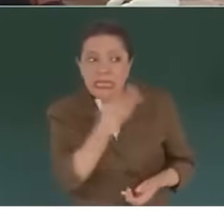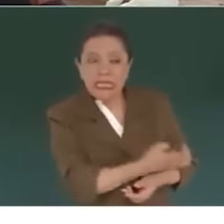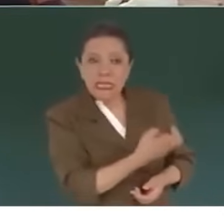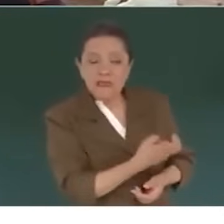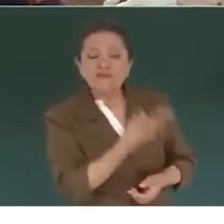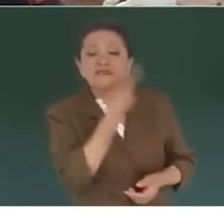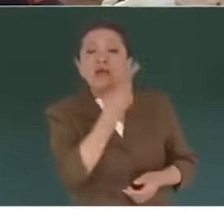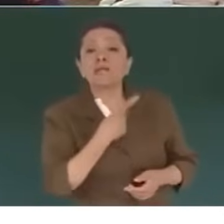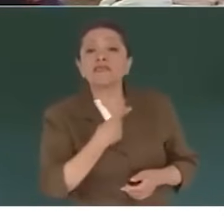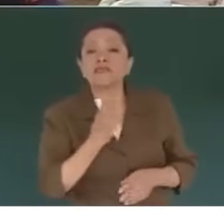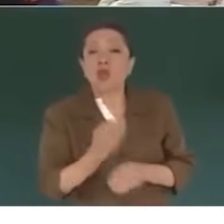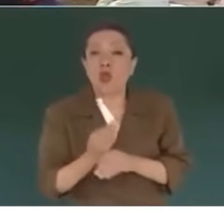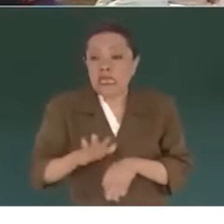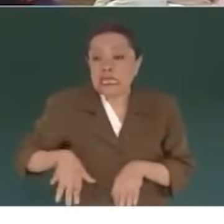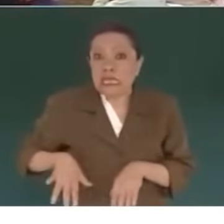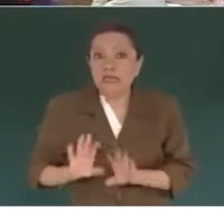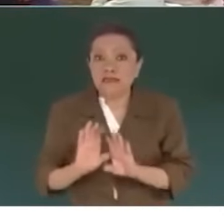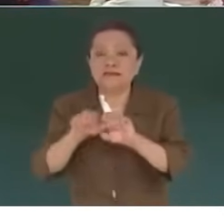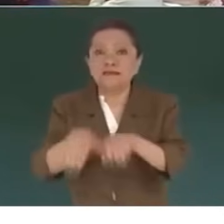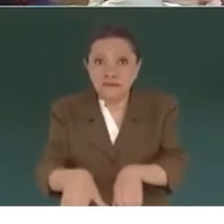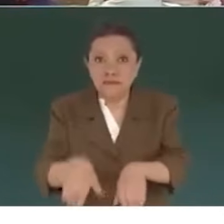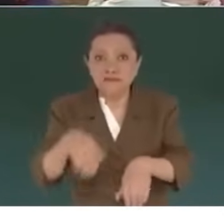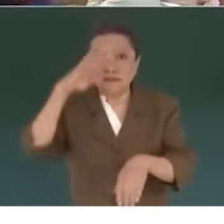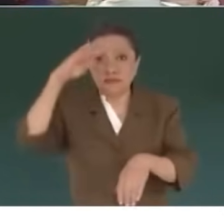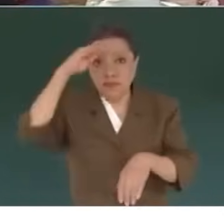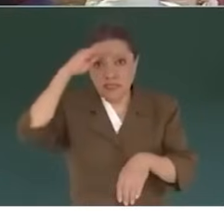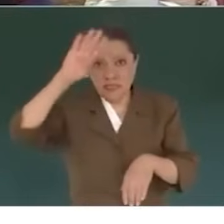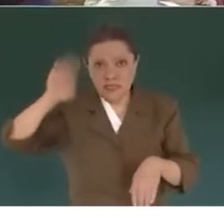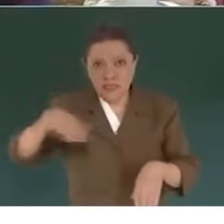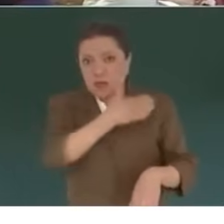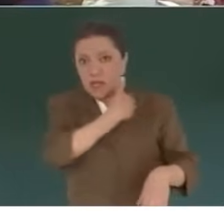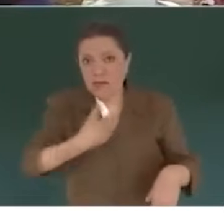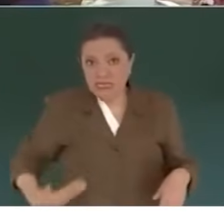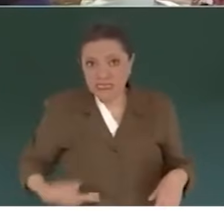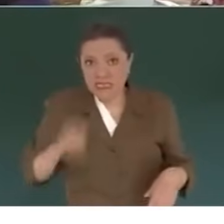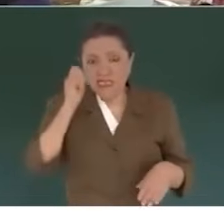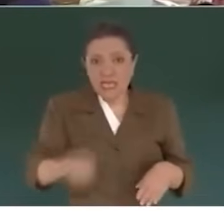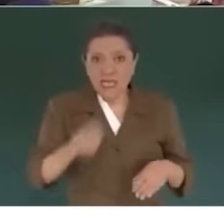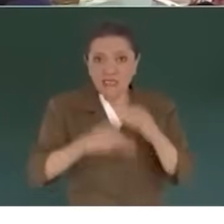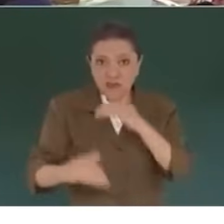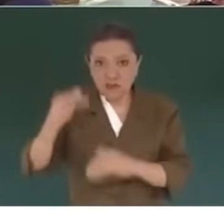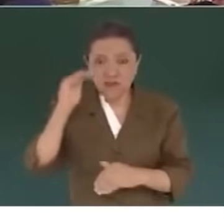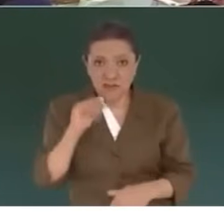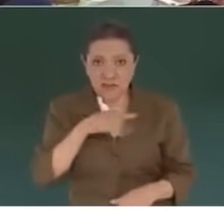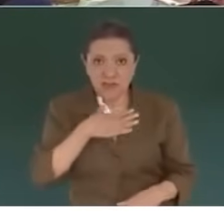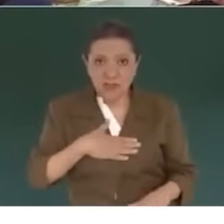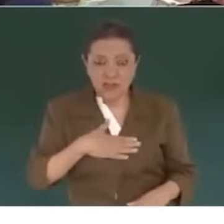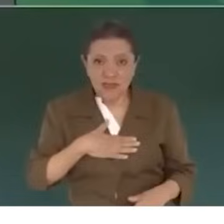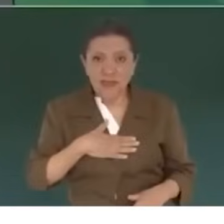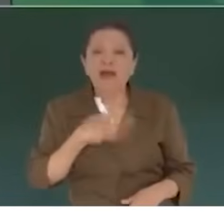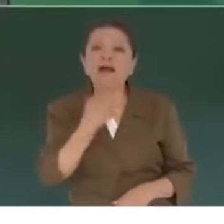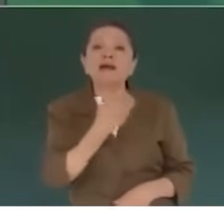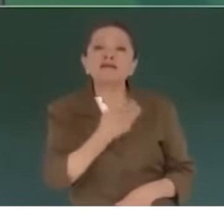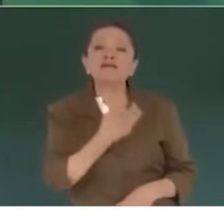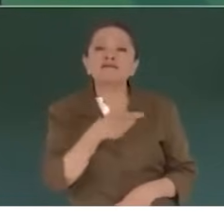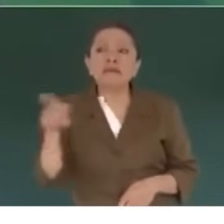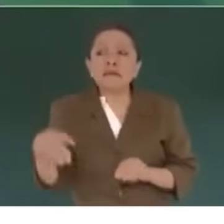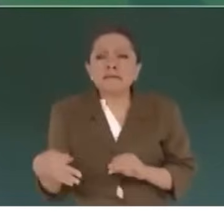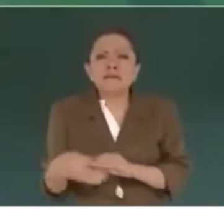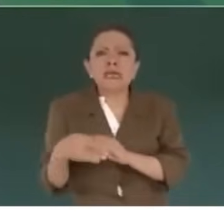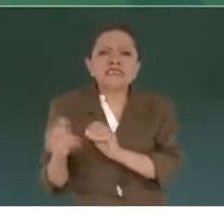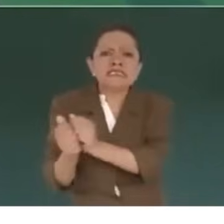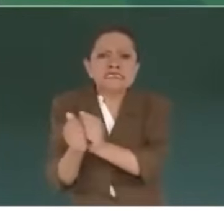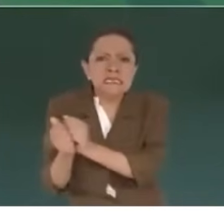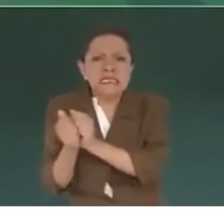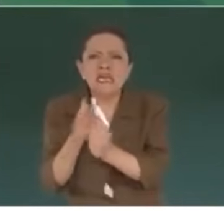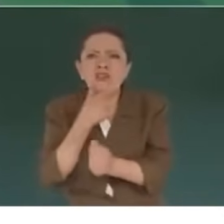contratar la señora presidenta a uno de los más cercanos